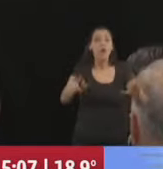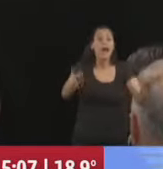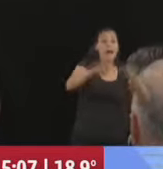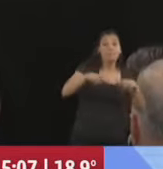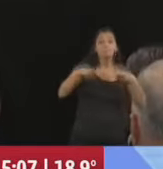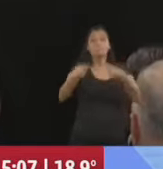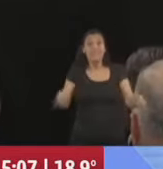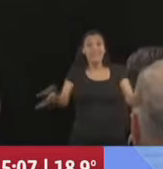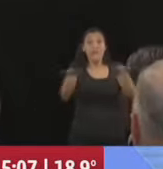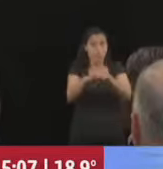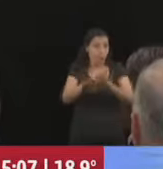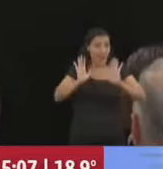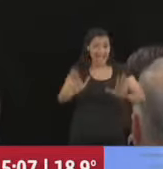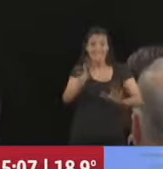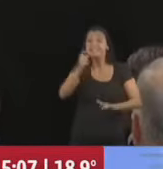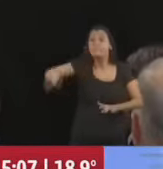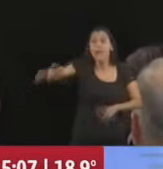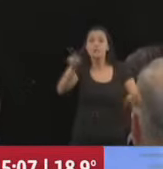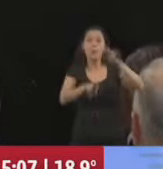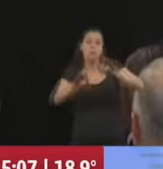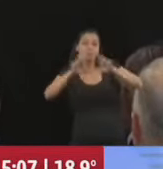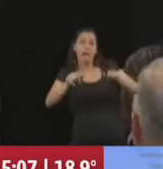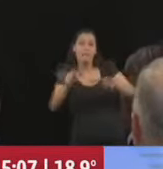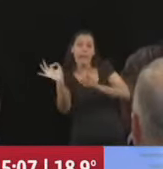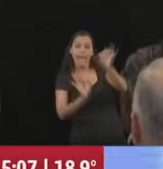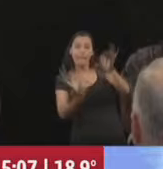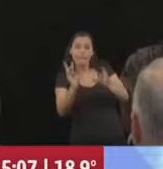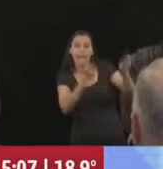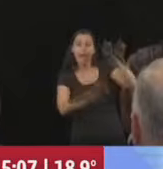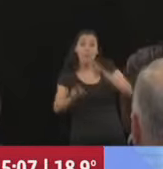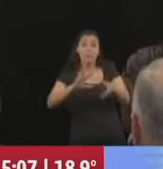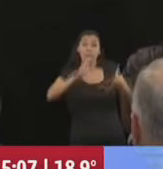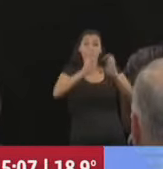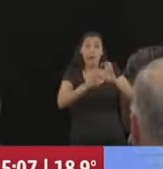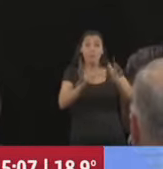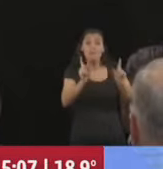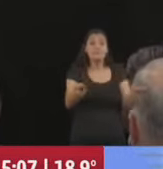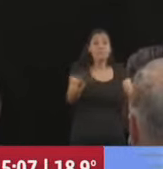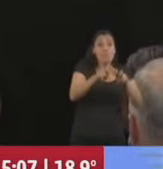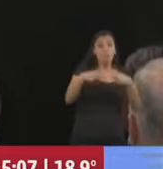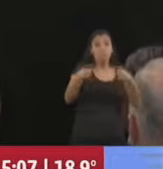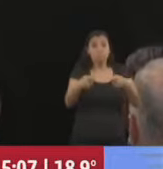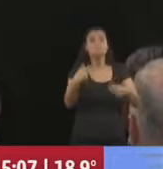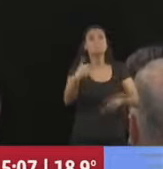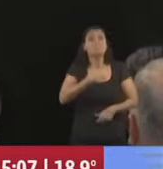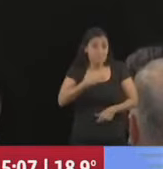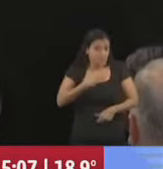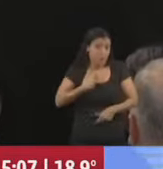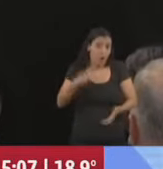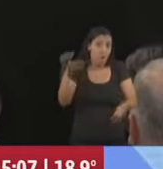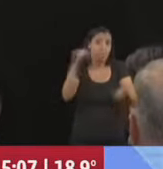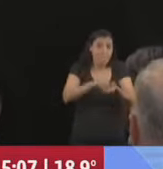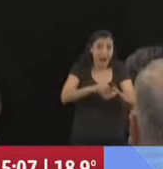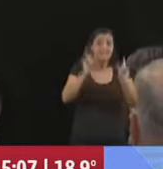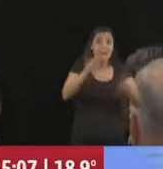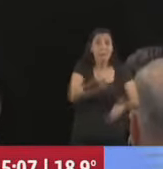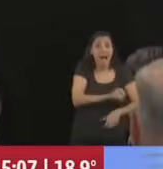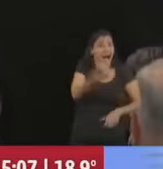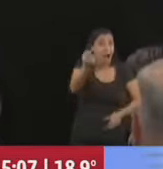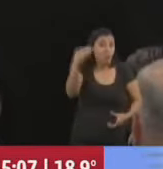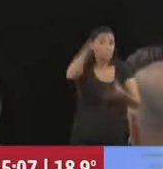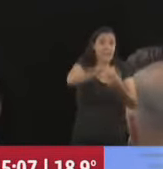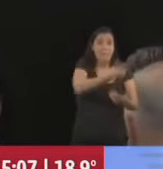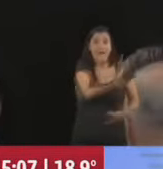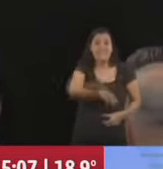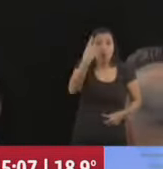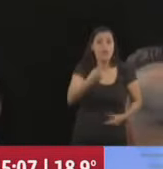y hoy la tenemos equilibrada. Con lo cual, Santa Fe, cuando se la administra de manera austera, de manera honesta, Por supuesto,